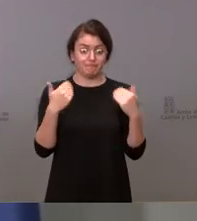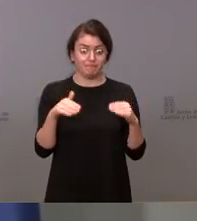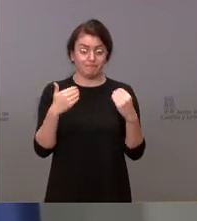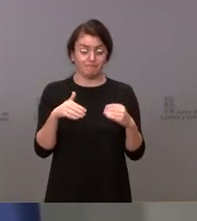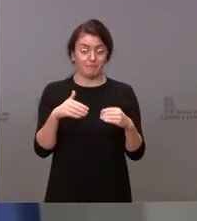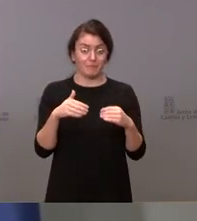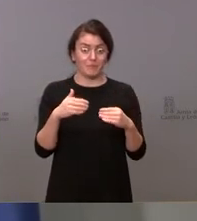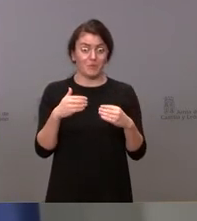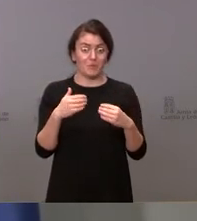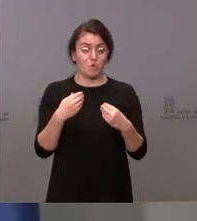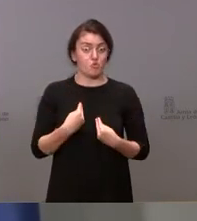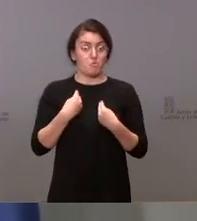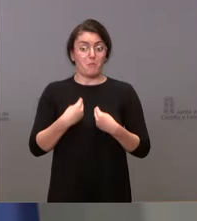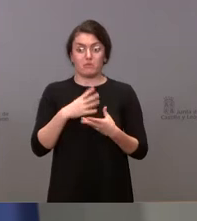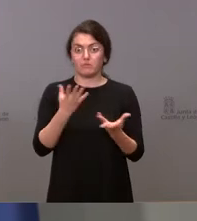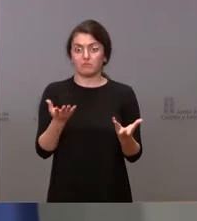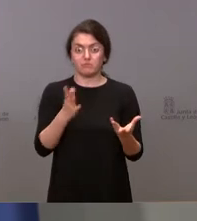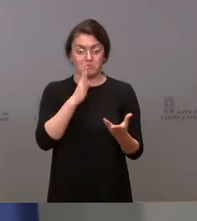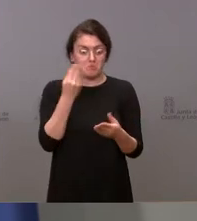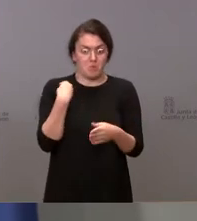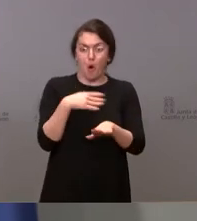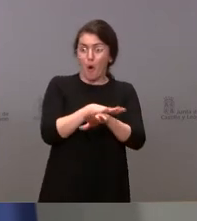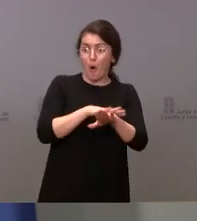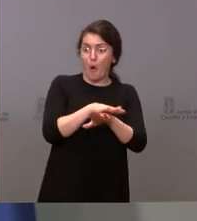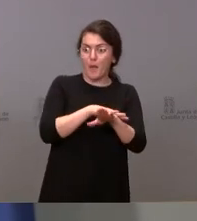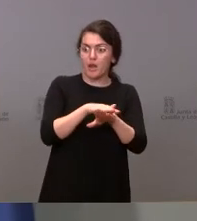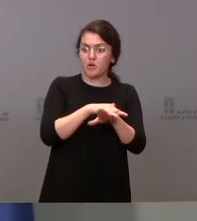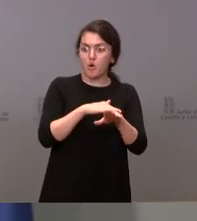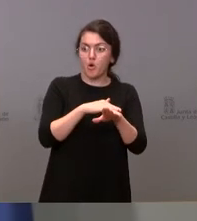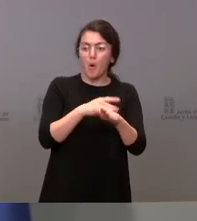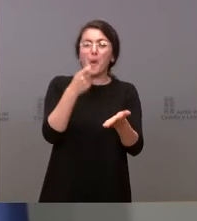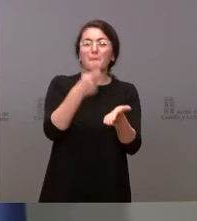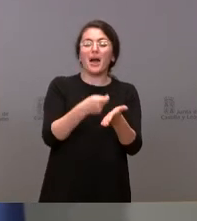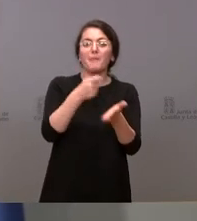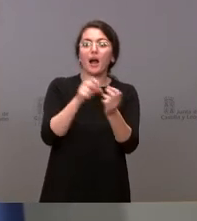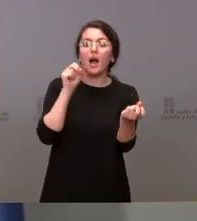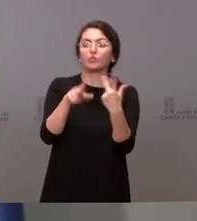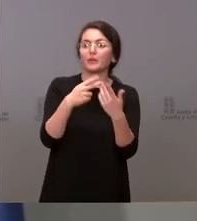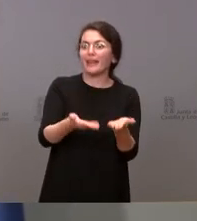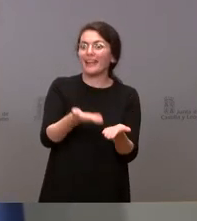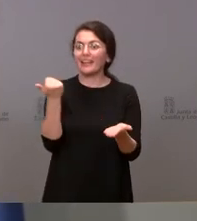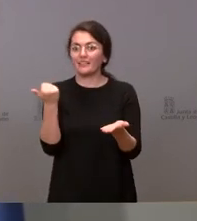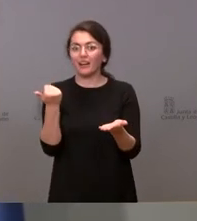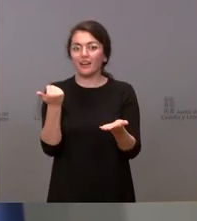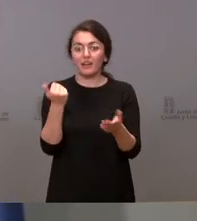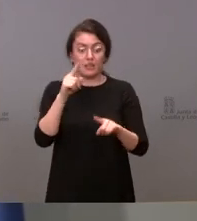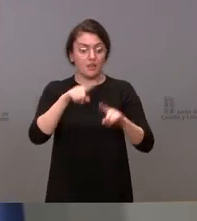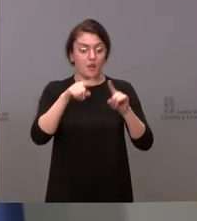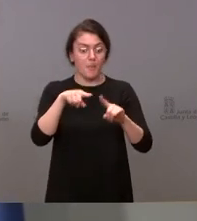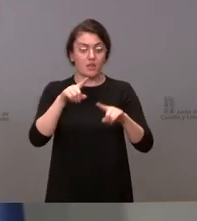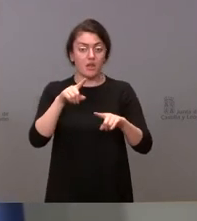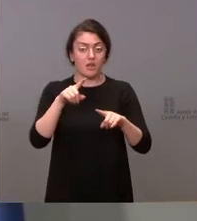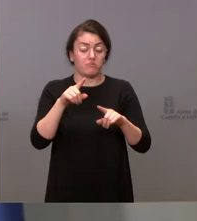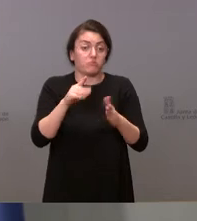Decir que es que el mismo gobierno que quita los peajes de las autopistas para unas comunidades en concreto, dependiendo de dónde necesite los votos,